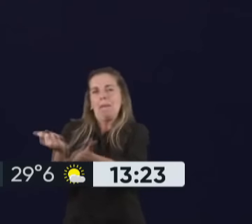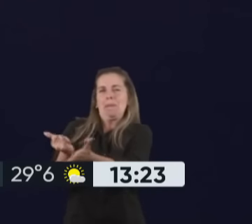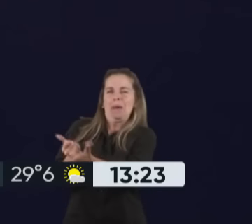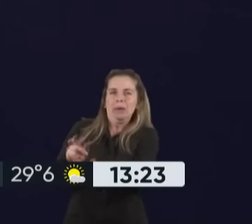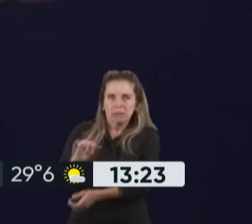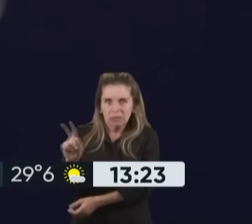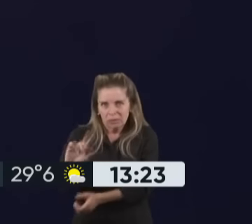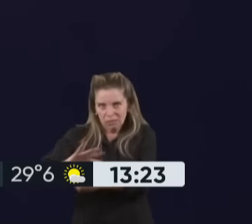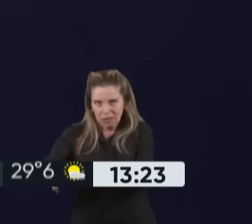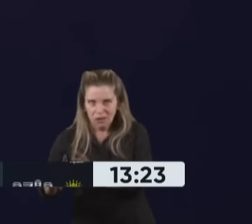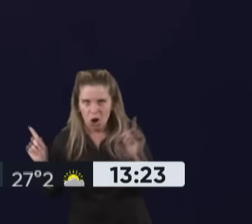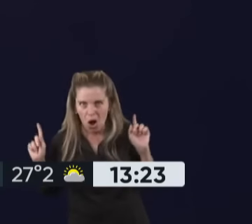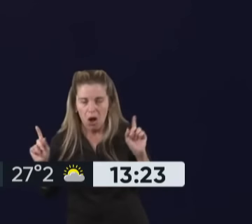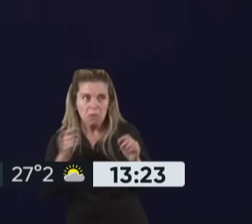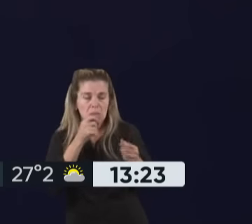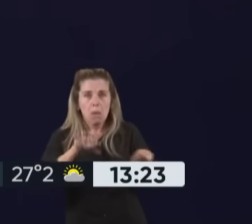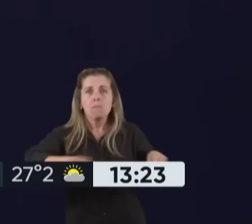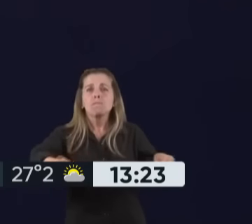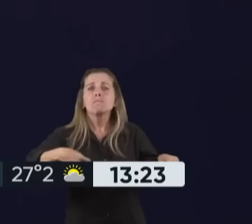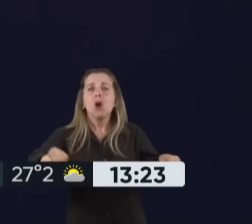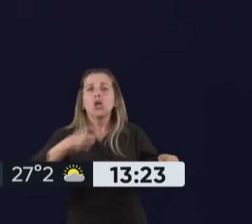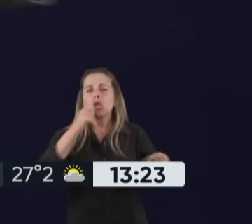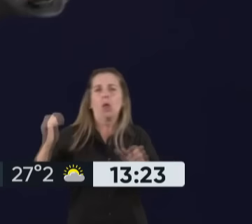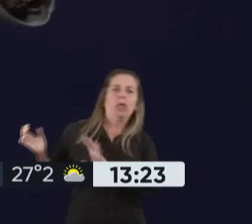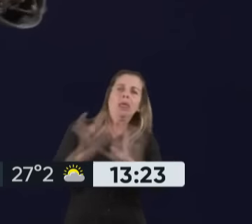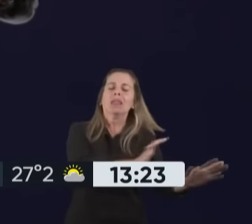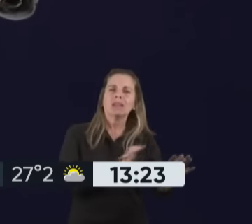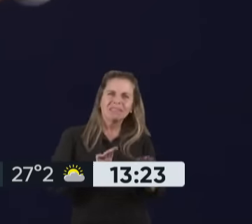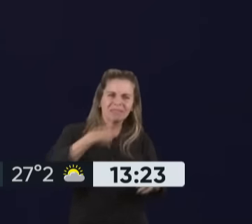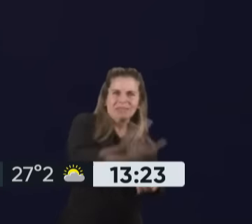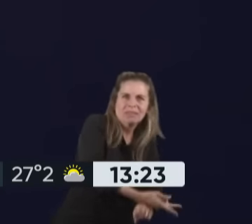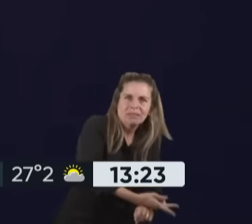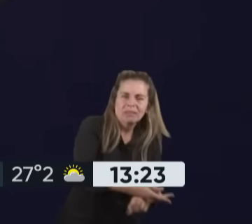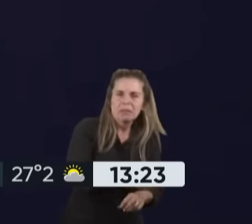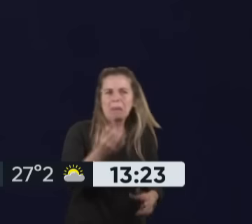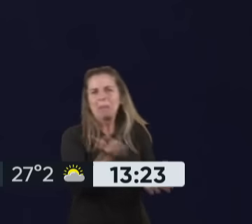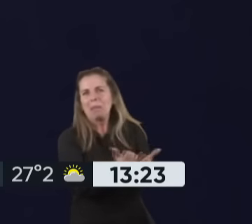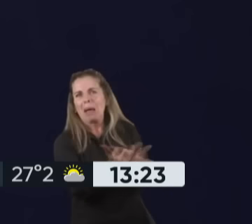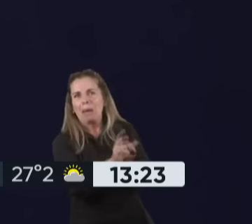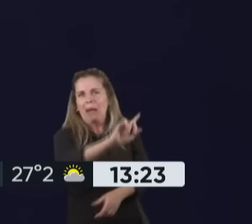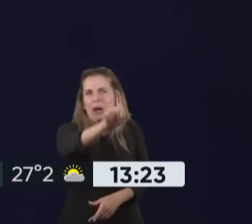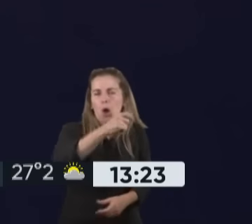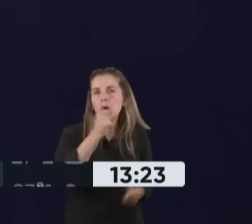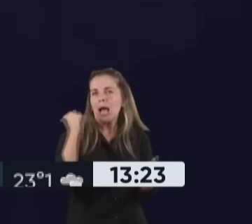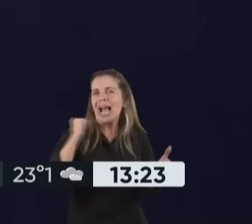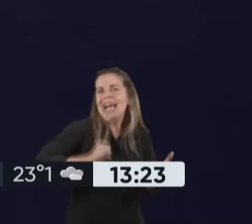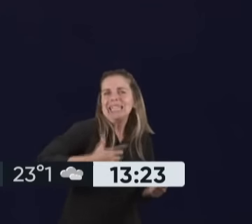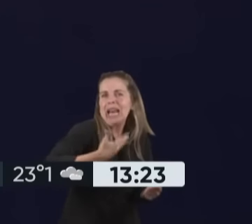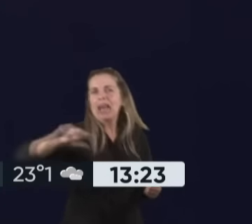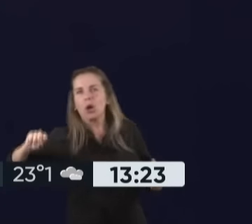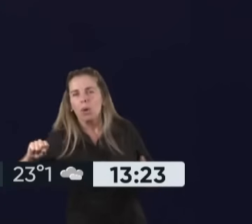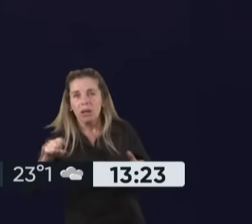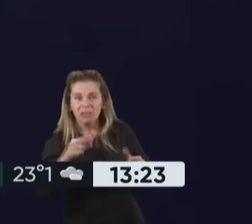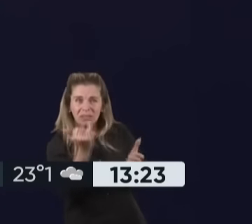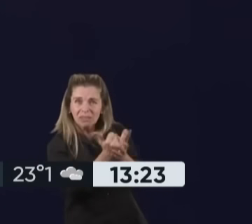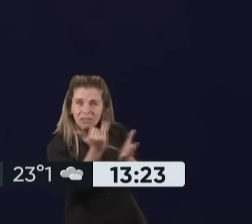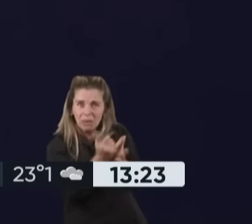tiran desde una moto a la calle, no importa. ¿Qué te sacaron? La cartera. Bueno, toda